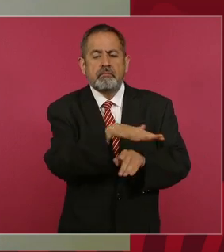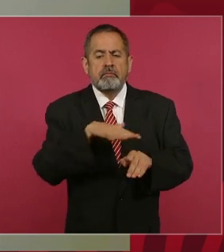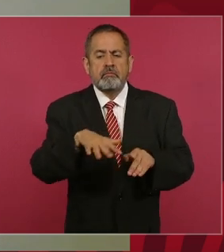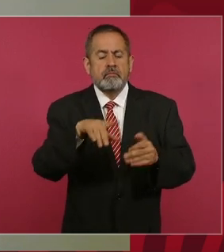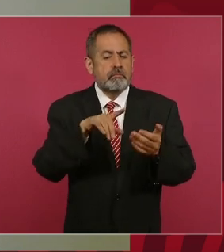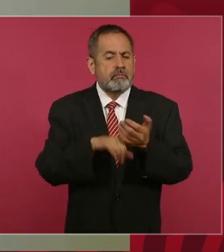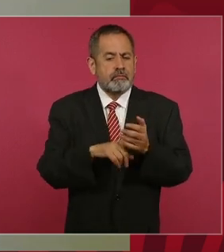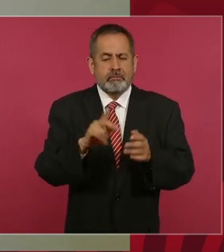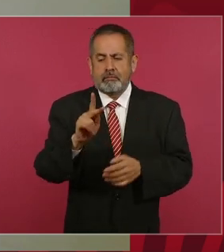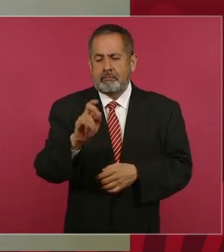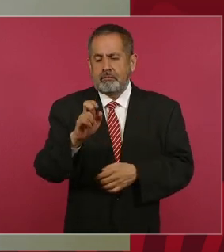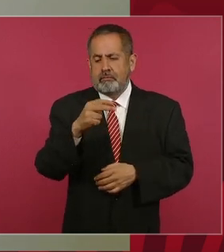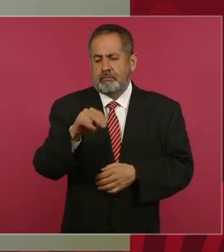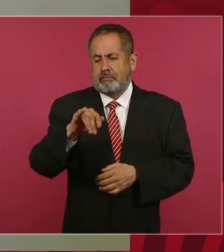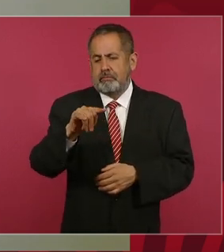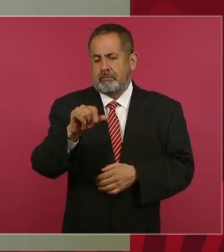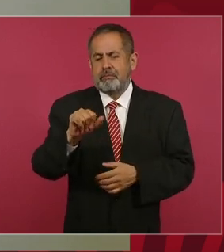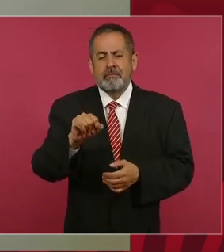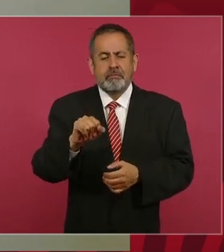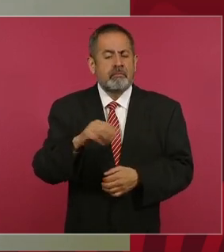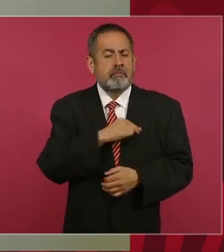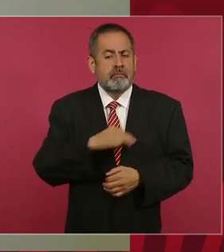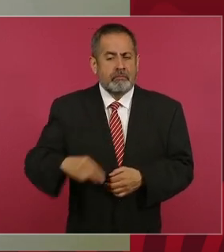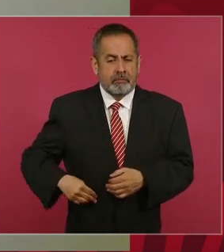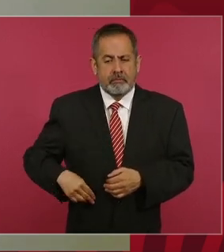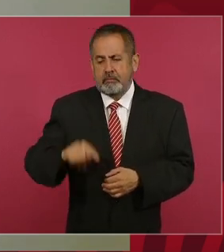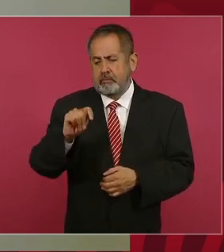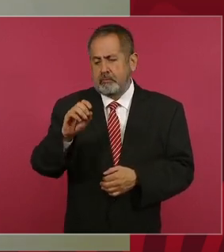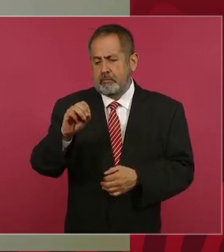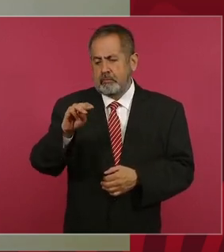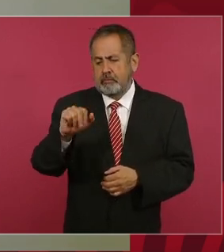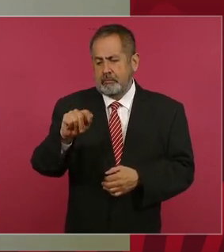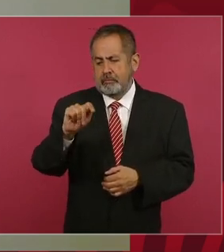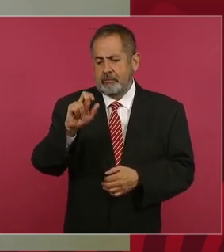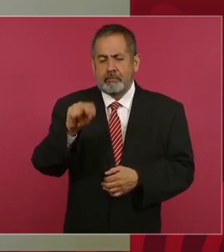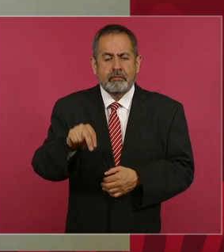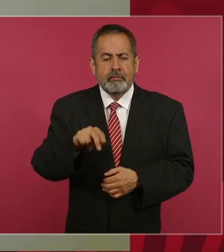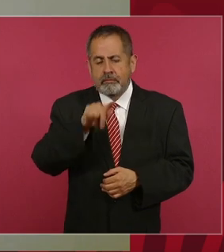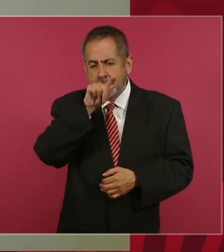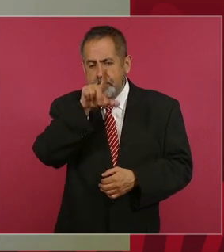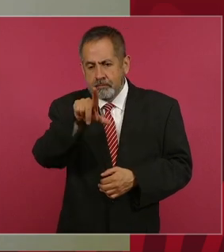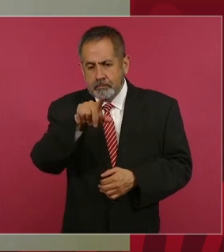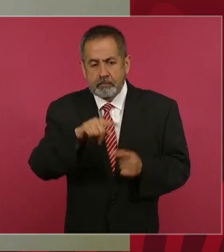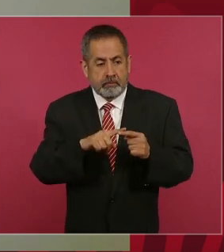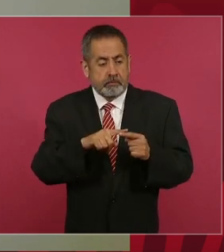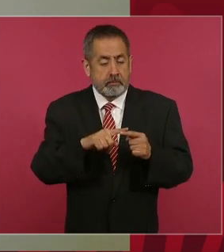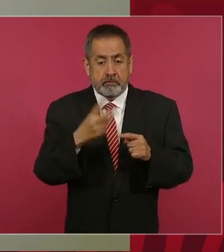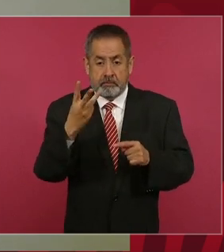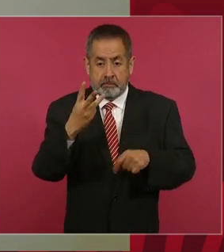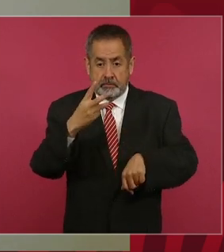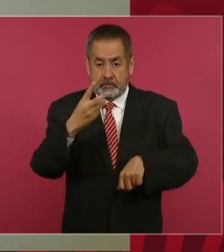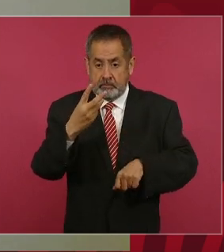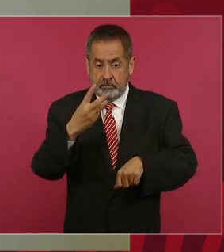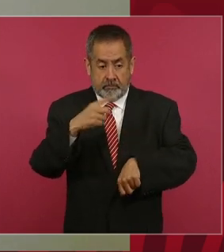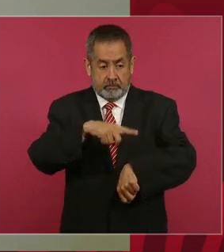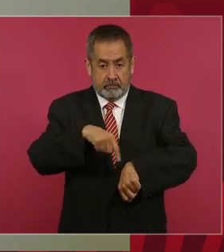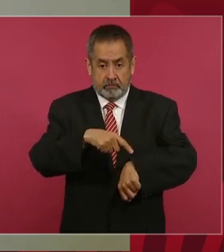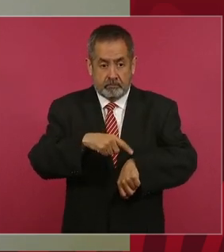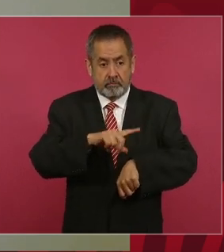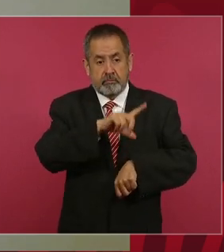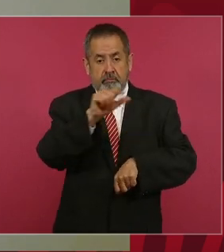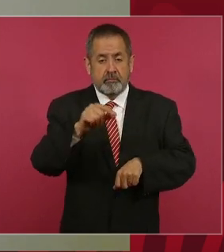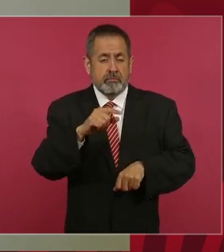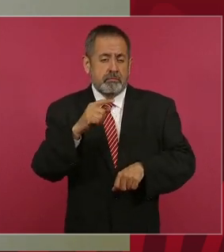de Las Peñitas, en el municipio de Tomatlán, Jalisco. Tres horas después se debilita